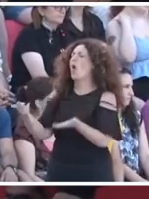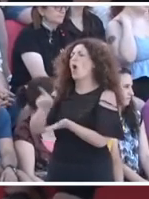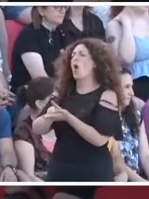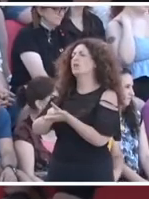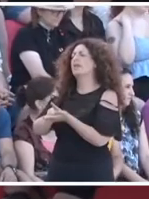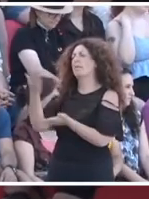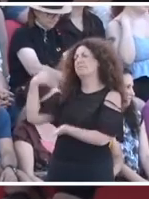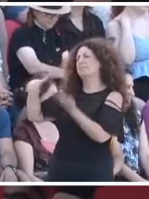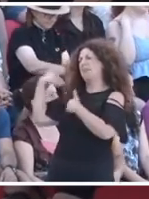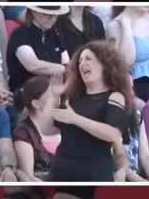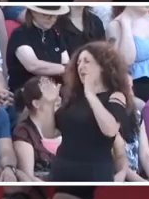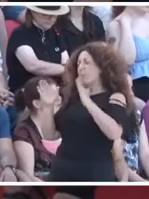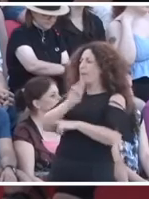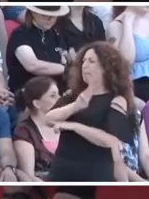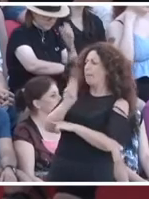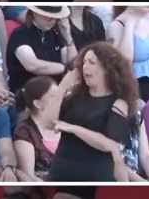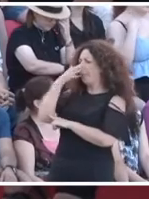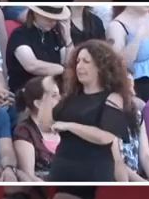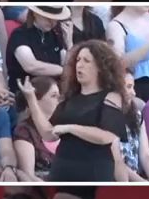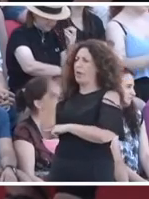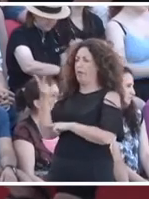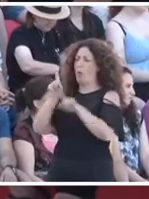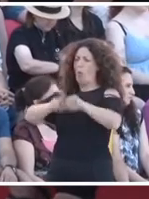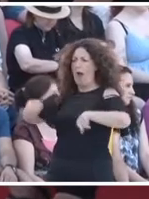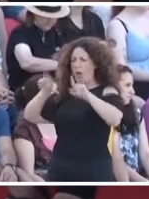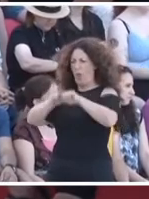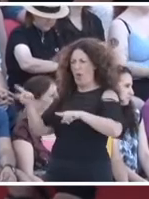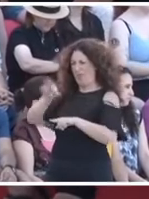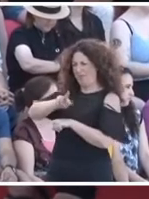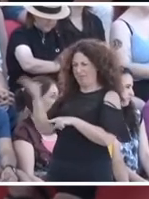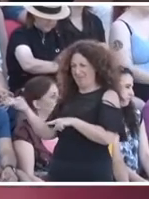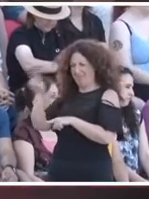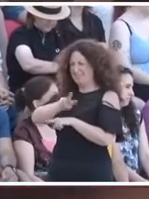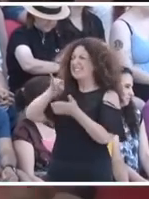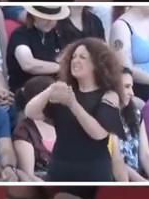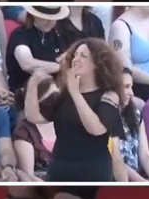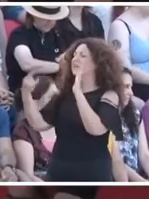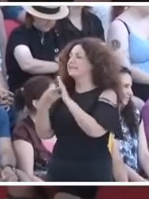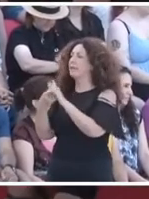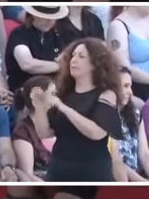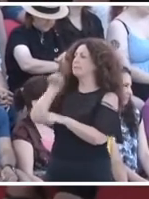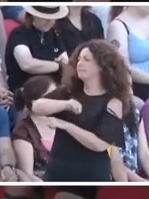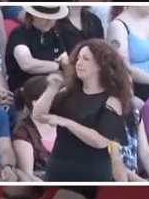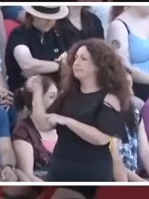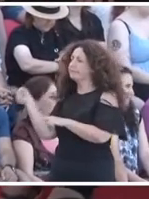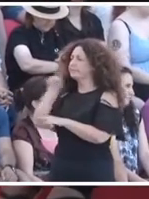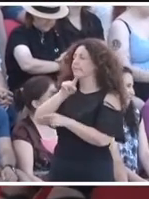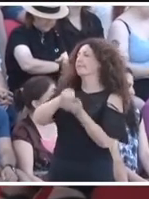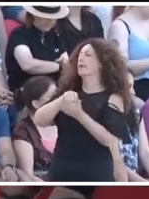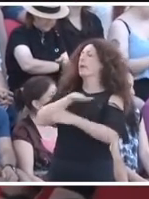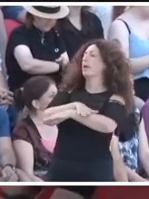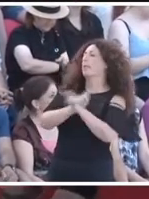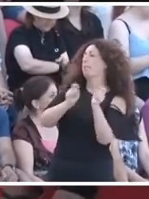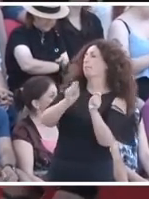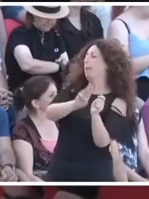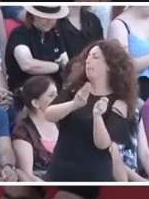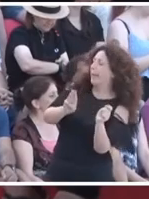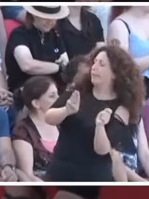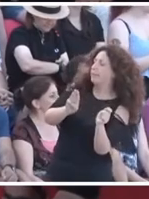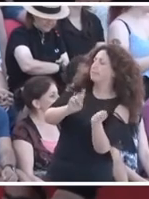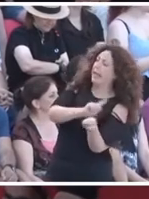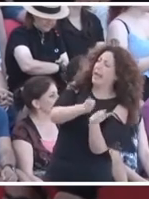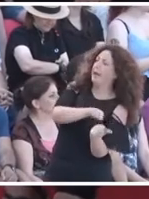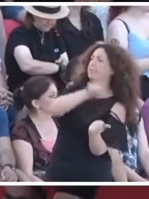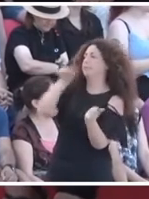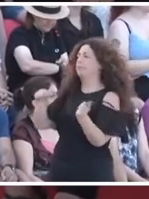bipartidismo. Quieren que vuelva ese sistema del turno por el cual unas veces gobierna el Partido Popular,